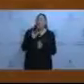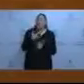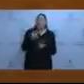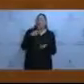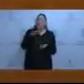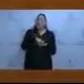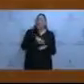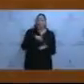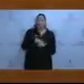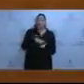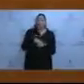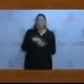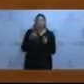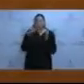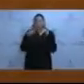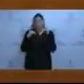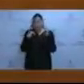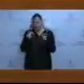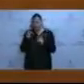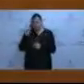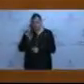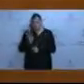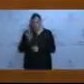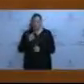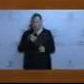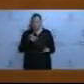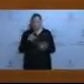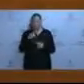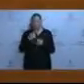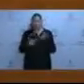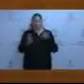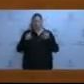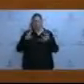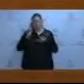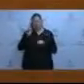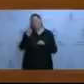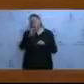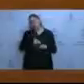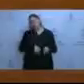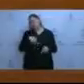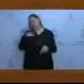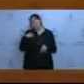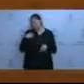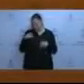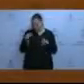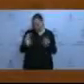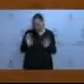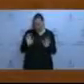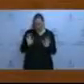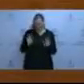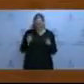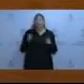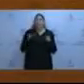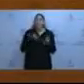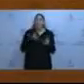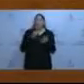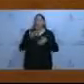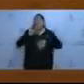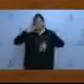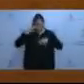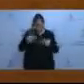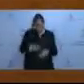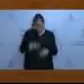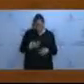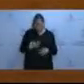estaban, así en Asturias, estaban actualmente en una media de unos 6 minutos, en general, estamos mirando. No he podido contrastar los datos fehacientemente porque